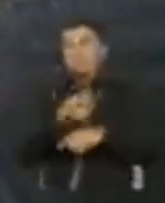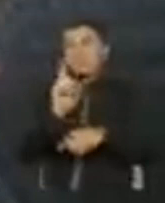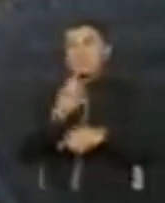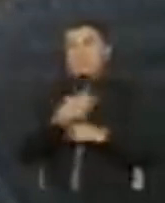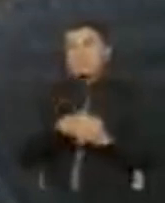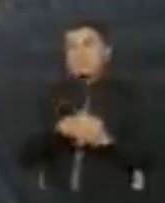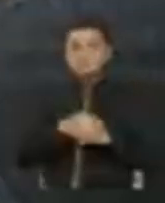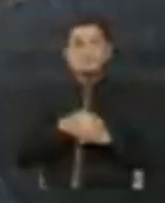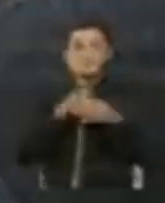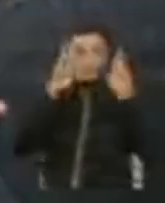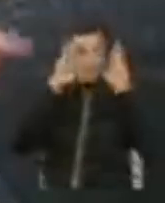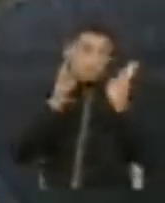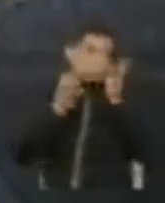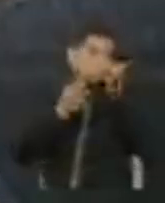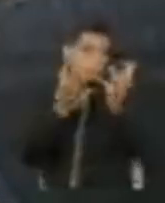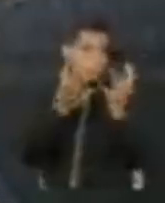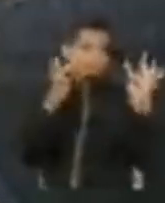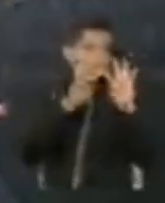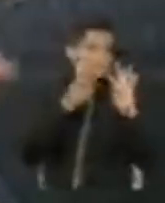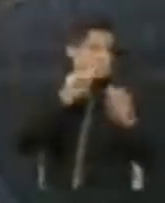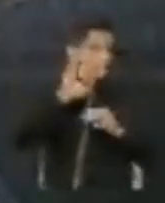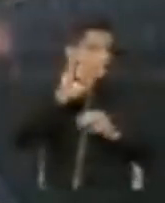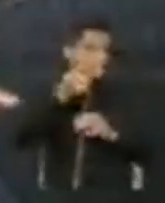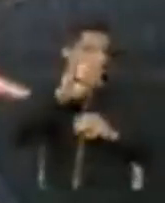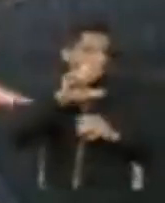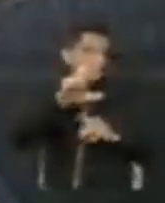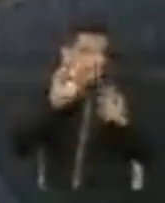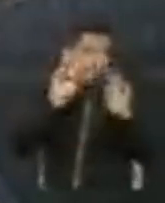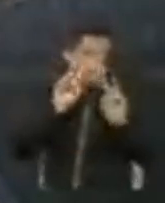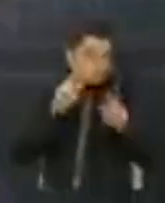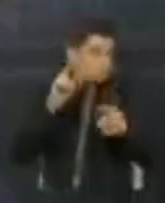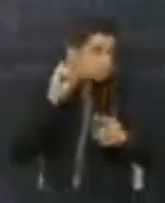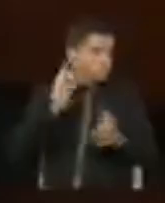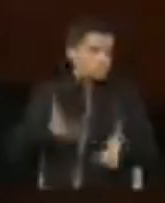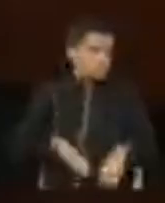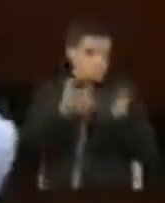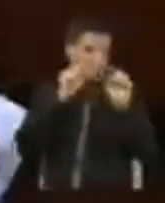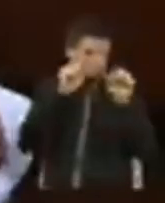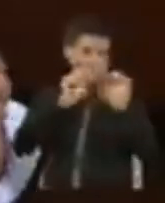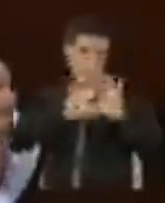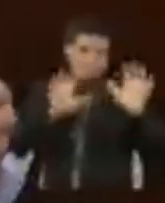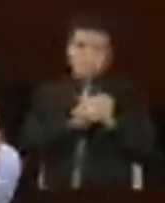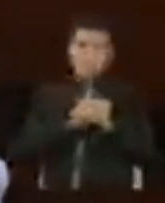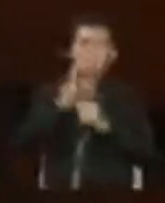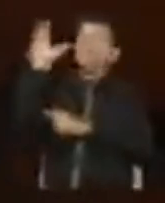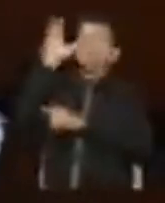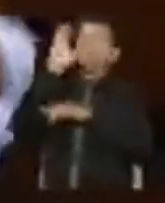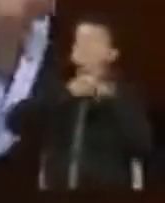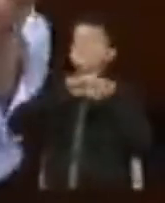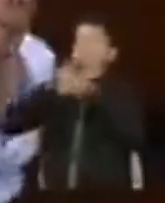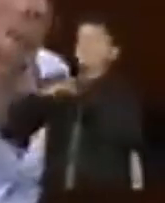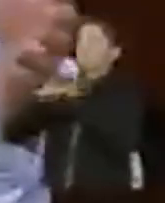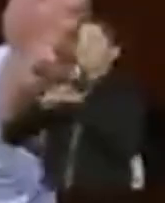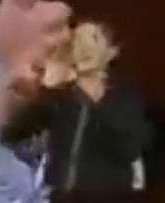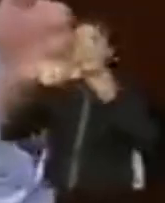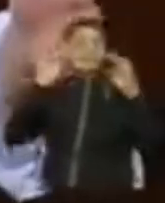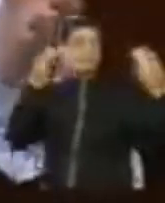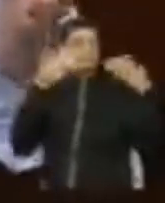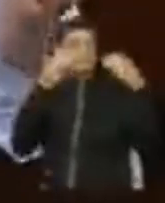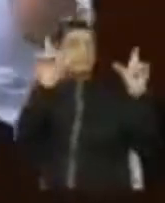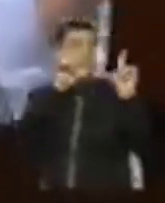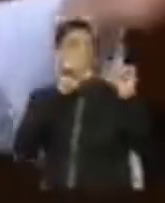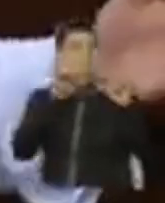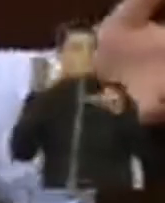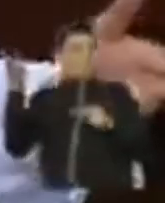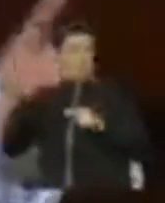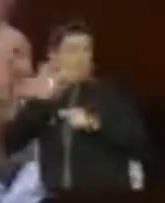los colombianos solo están escuchando al senador Miguel Uribe Turbay. Gracias. Continúe con el uso de la palabra. Le cuento a los colombianos que tuve que parar mi intervención porque Angélica